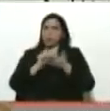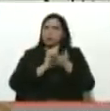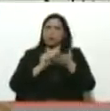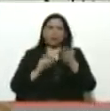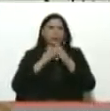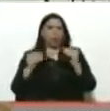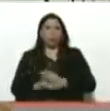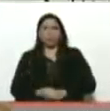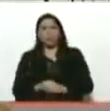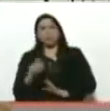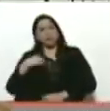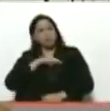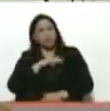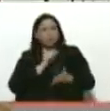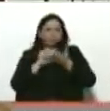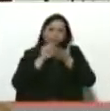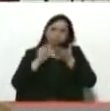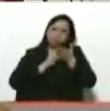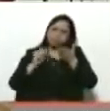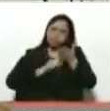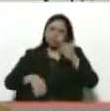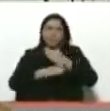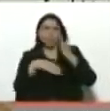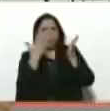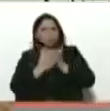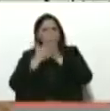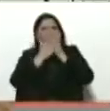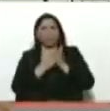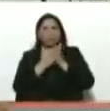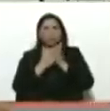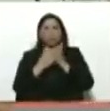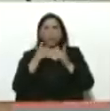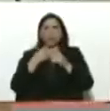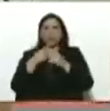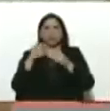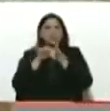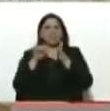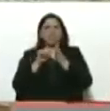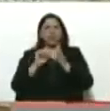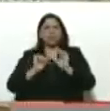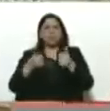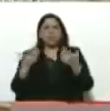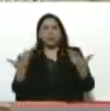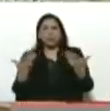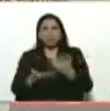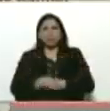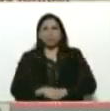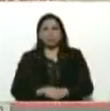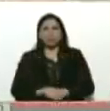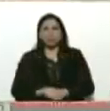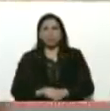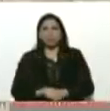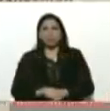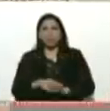todo. Vamos anotando y vamos estudiando, y vamos estudiando. ¿Desde dónde comienza